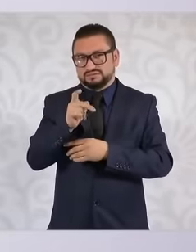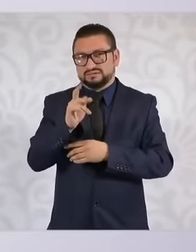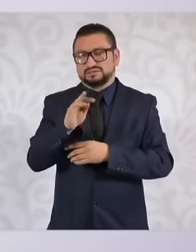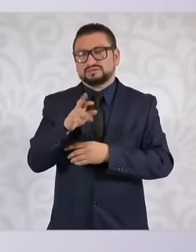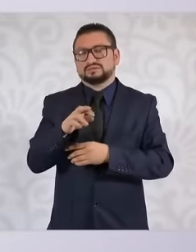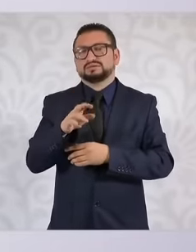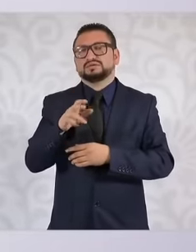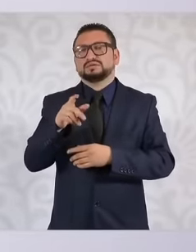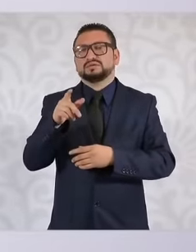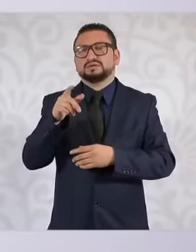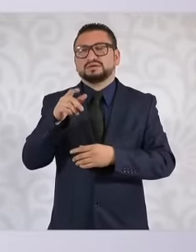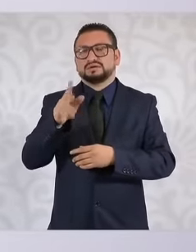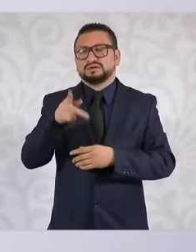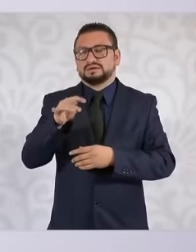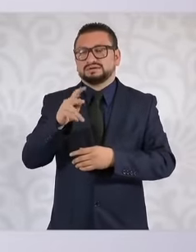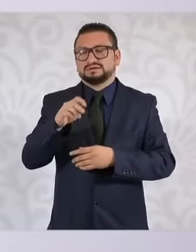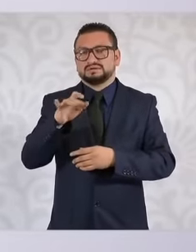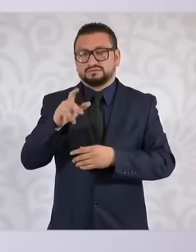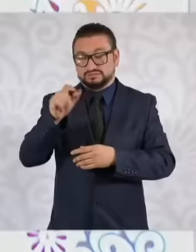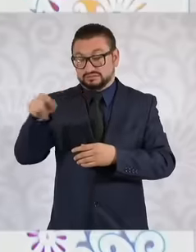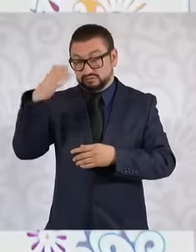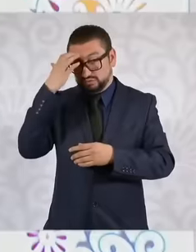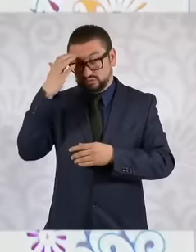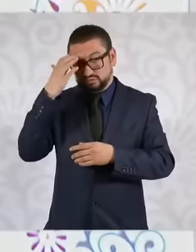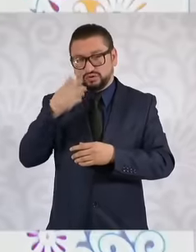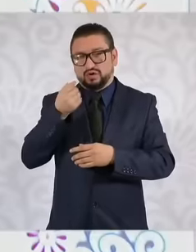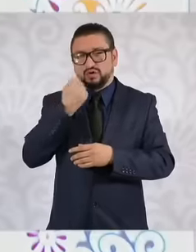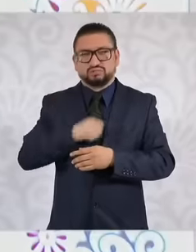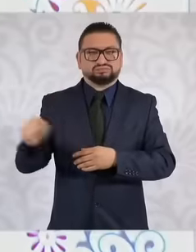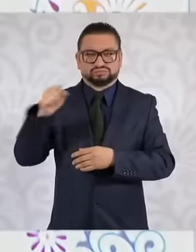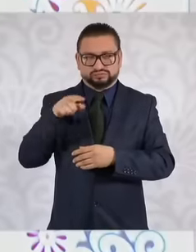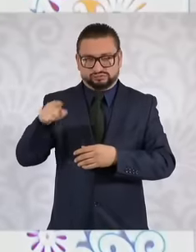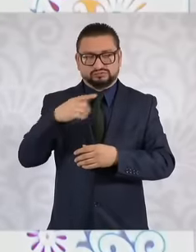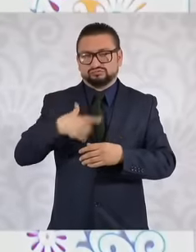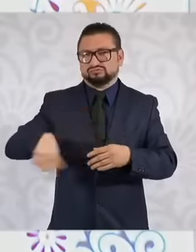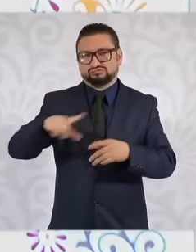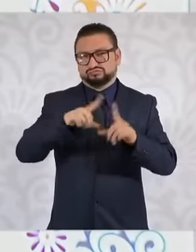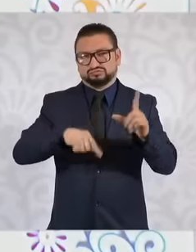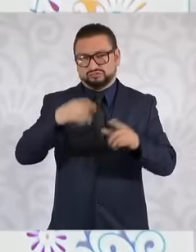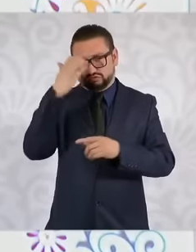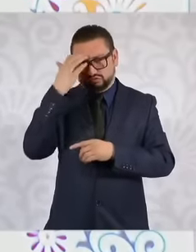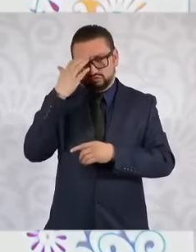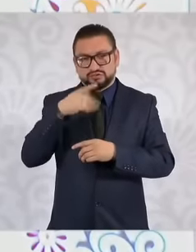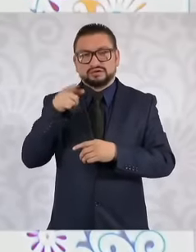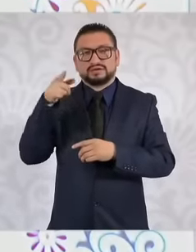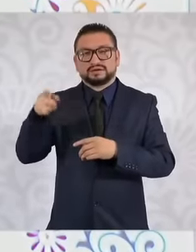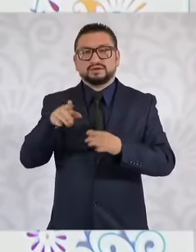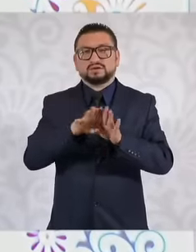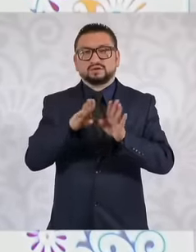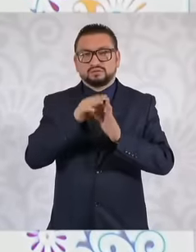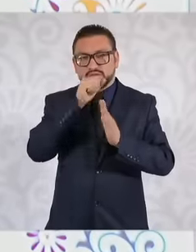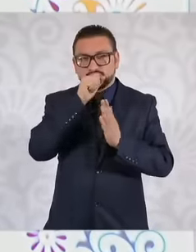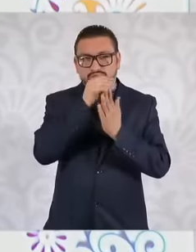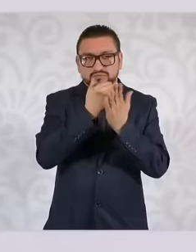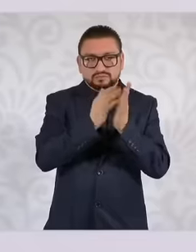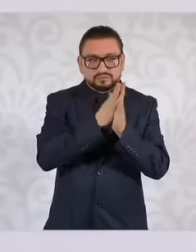es una eminencia y reconocido por todo el país, en guías